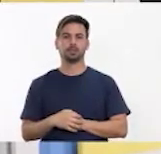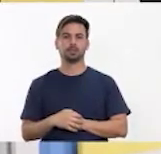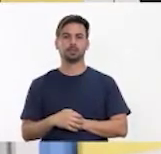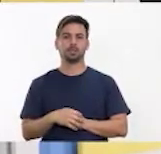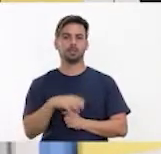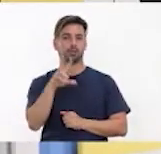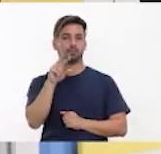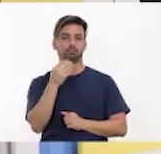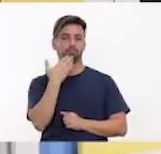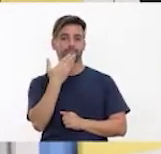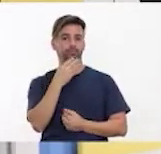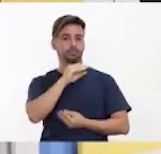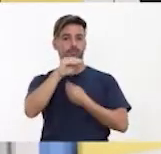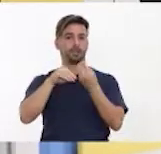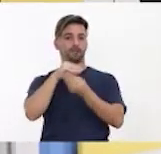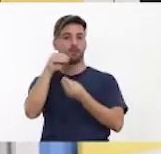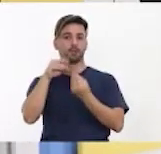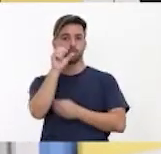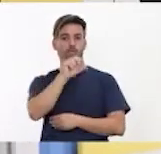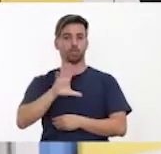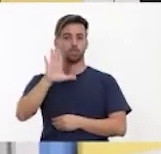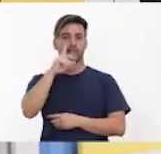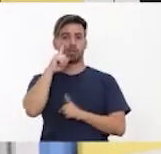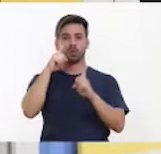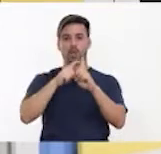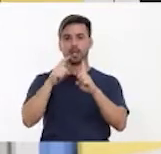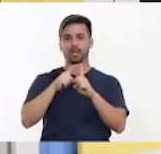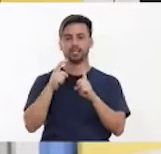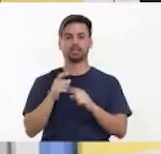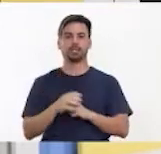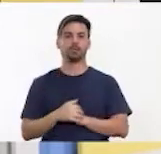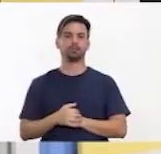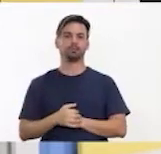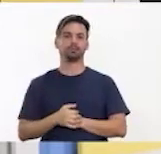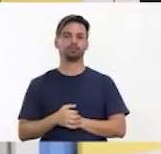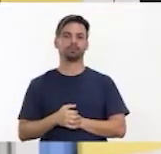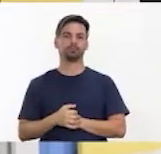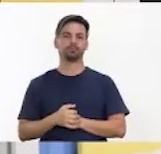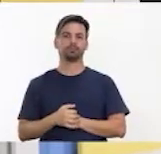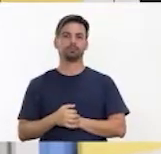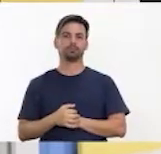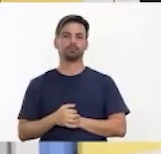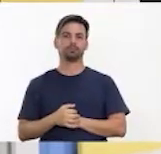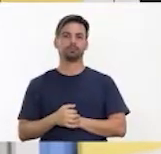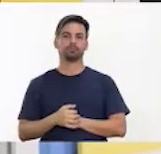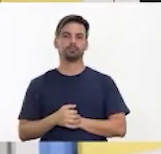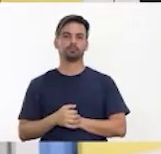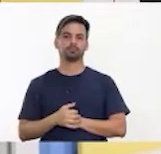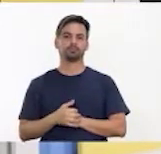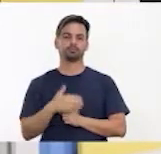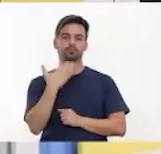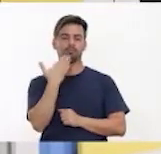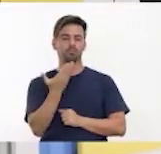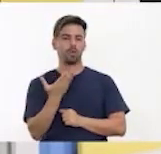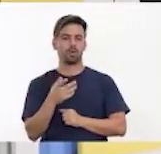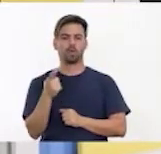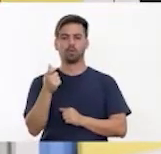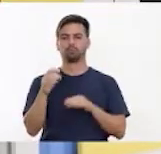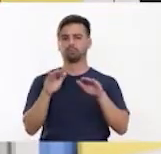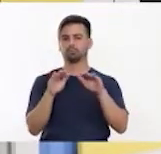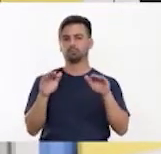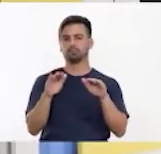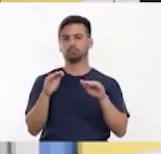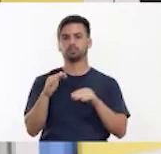término todos estos objetivos de un socialismo sostenible y sustentable